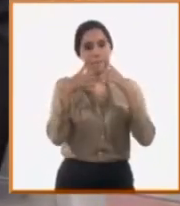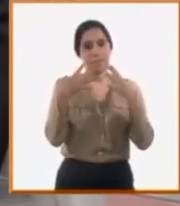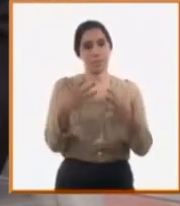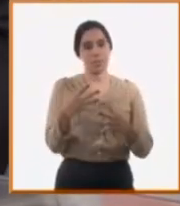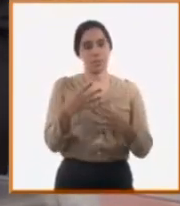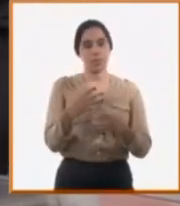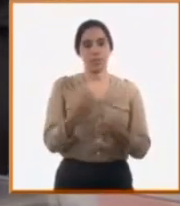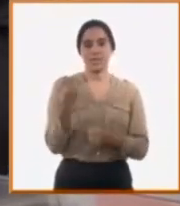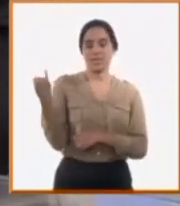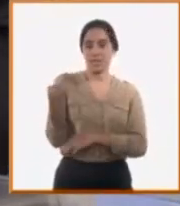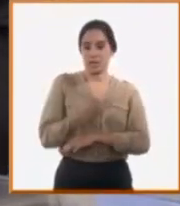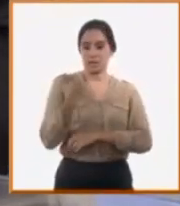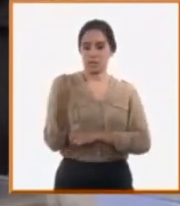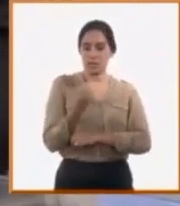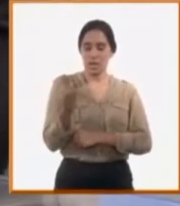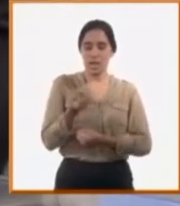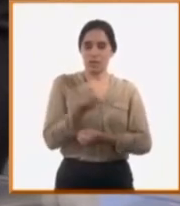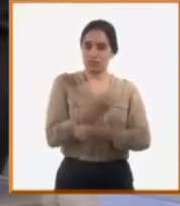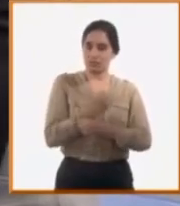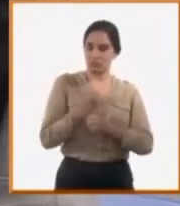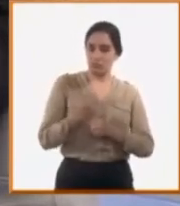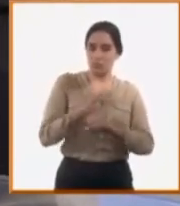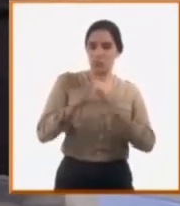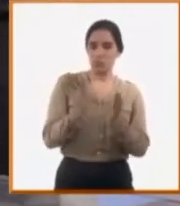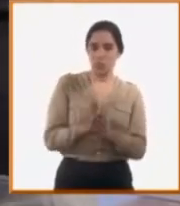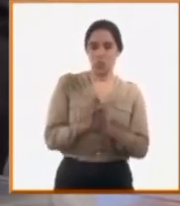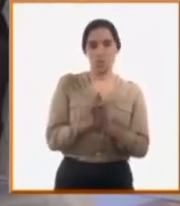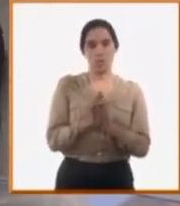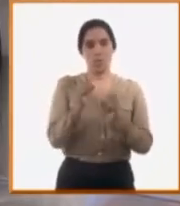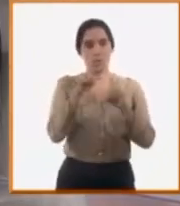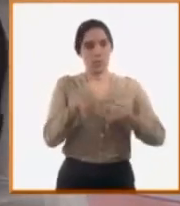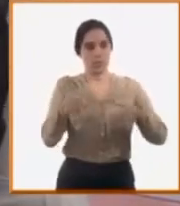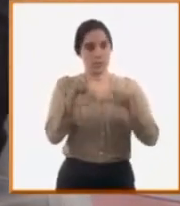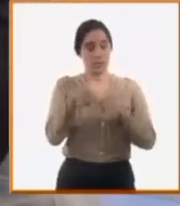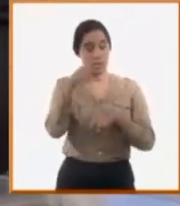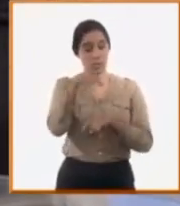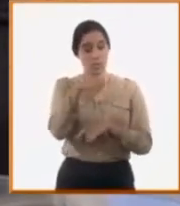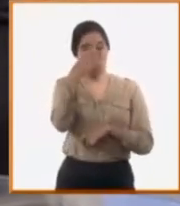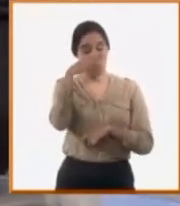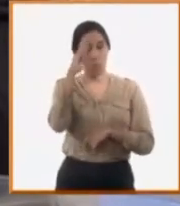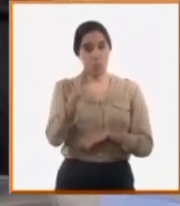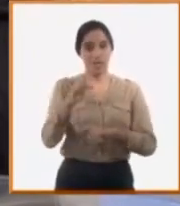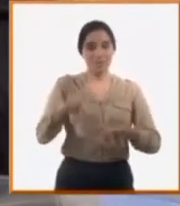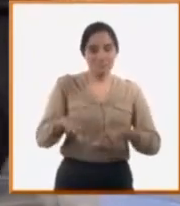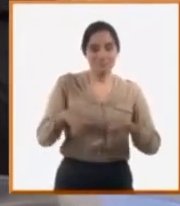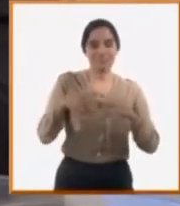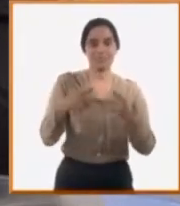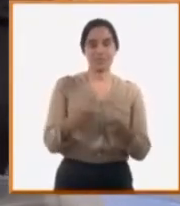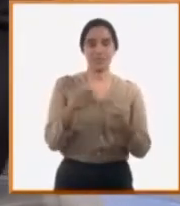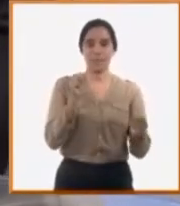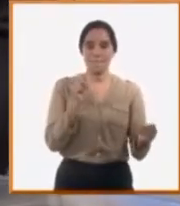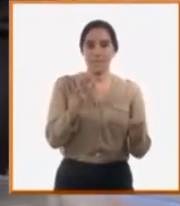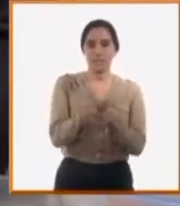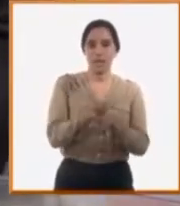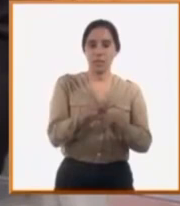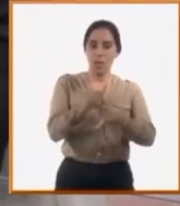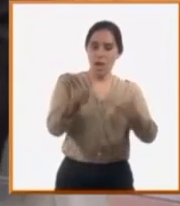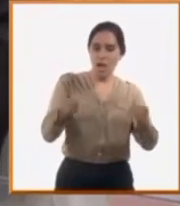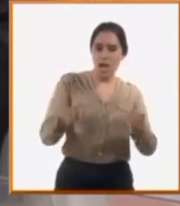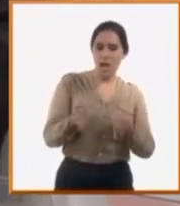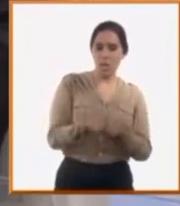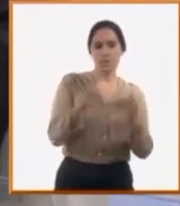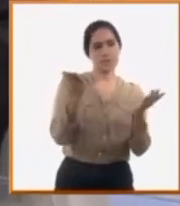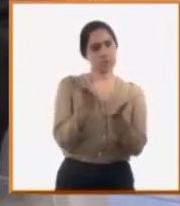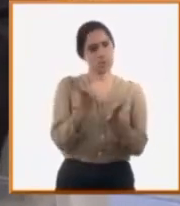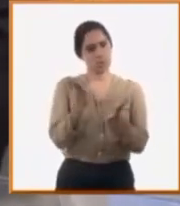está haciendo la educación superior cubana desde que retornamos a las aulas y a los laboratorios pasada